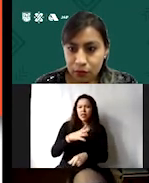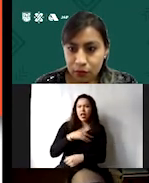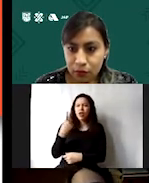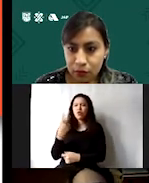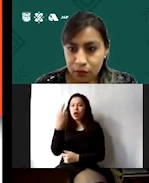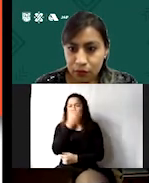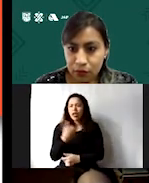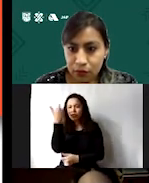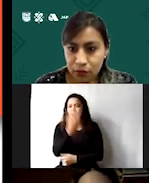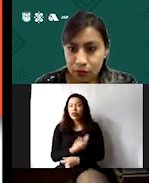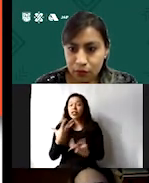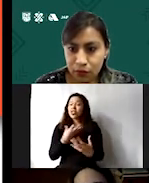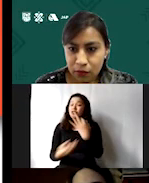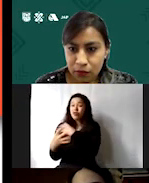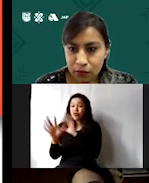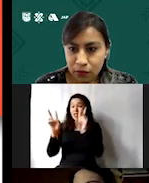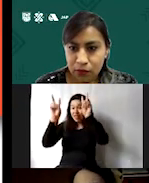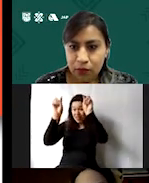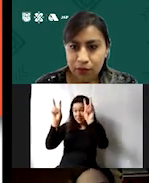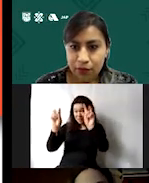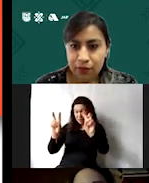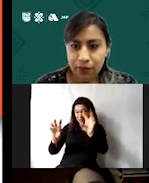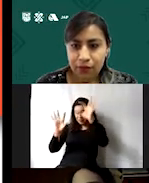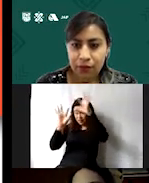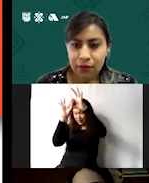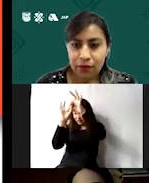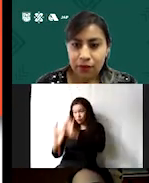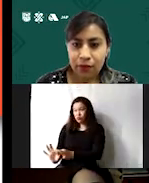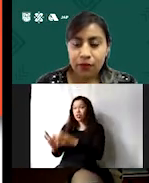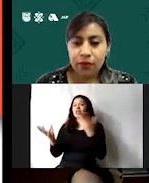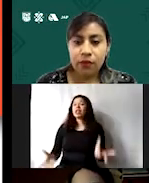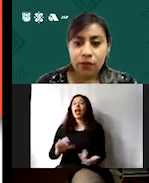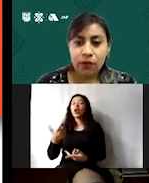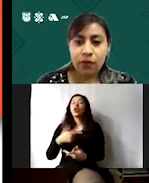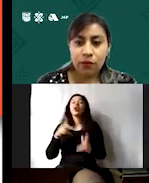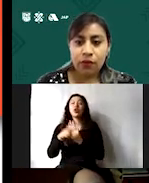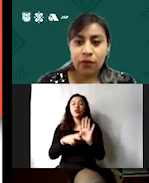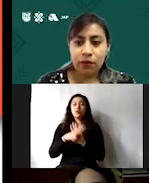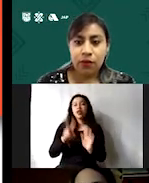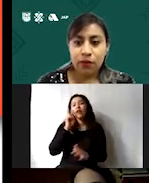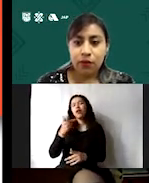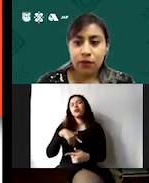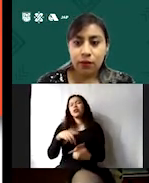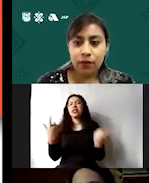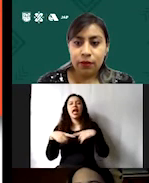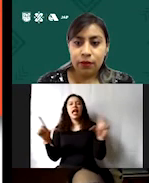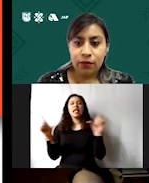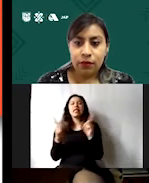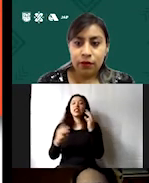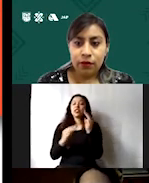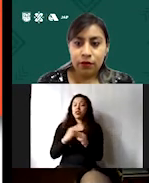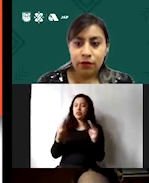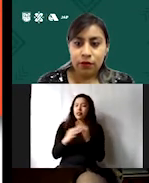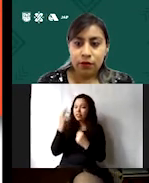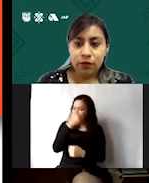sesión y todo esto va ligado. Entonces, si tienen chance de ver las demás grabaciones cuando estén listas y los materiales, y